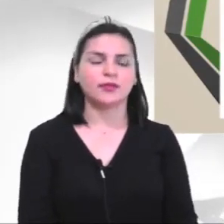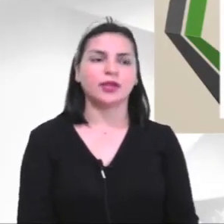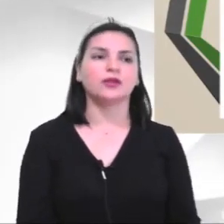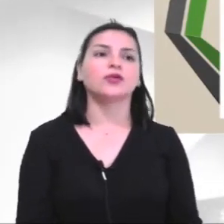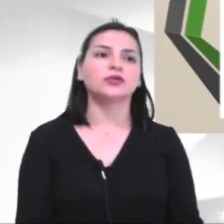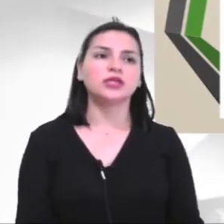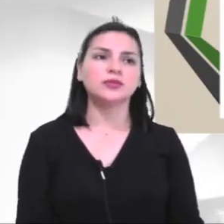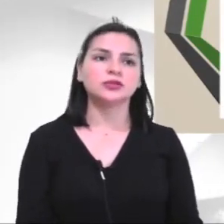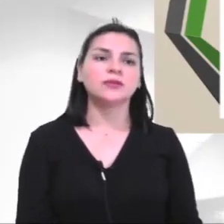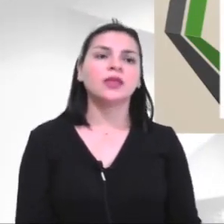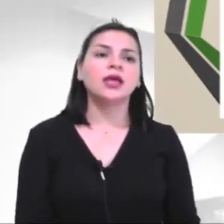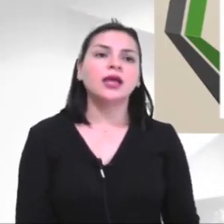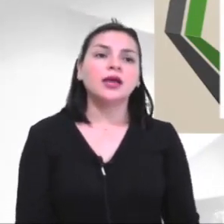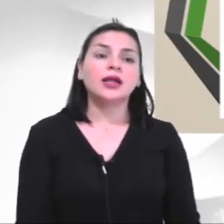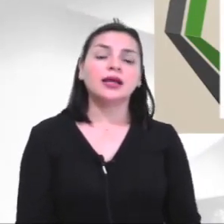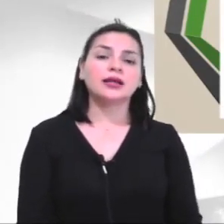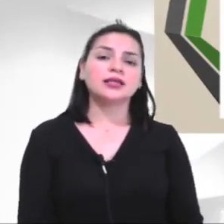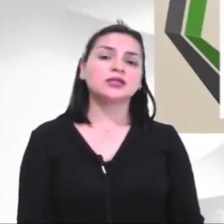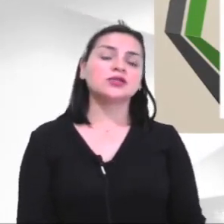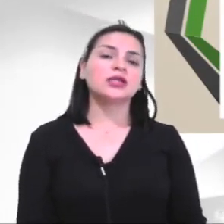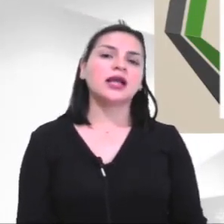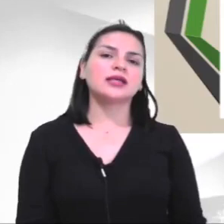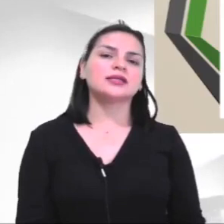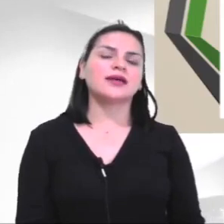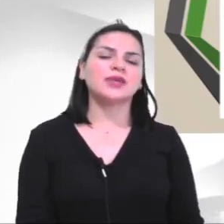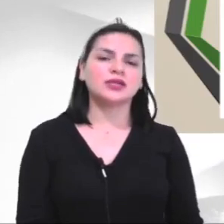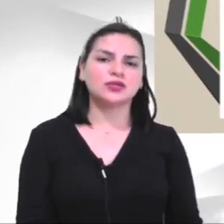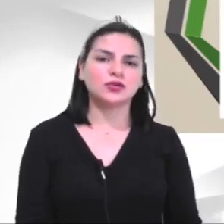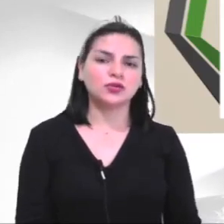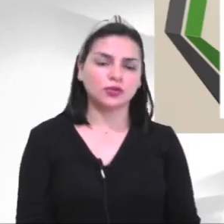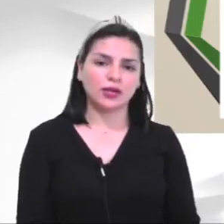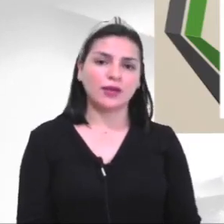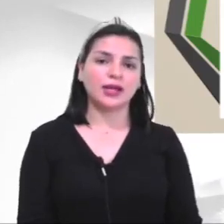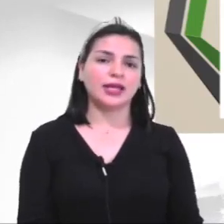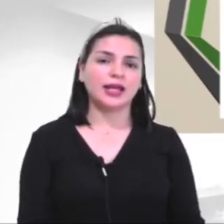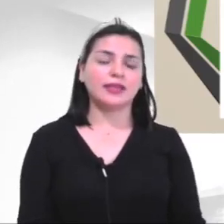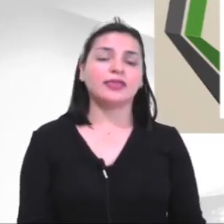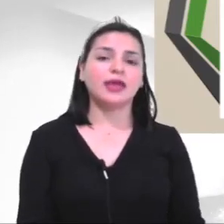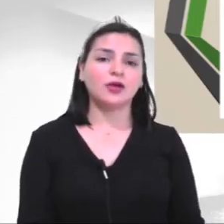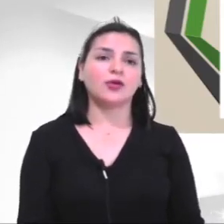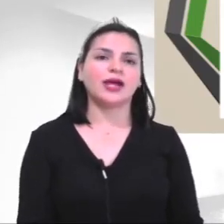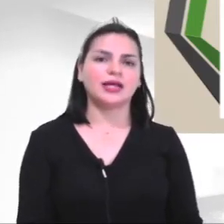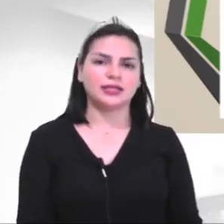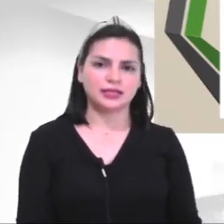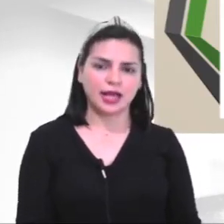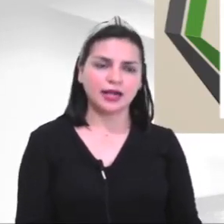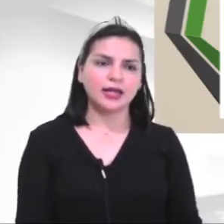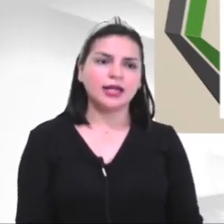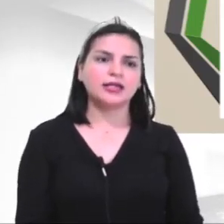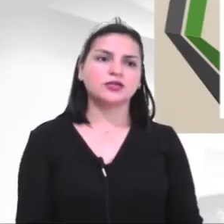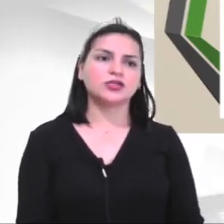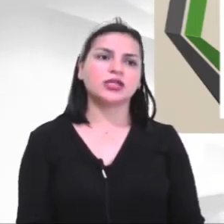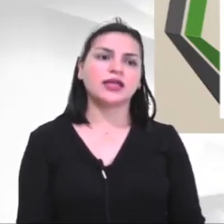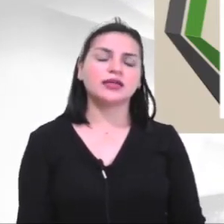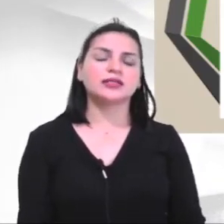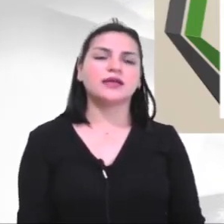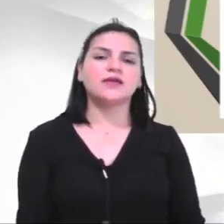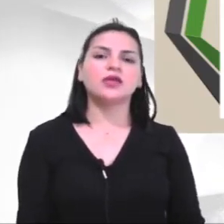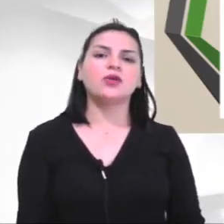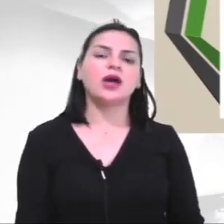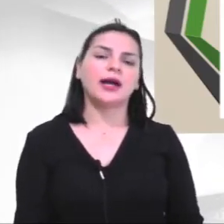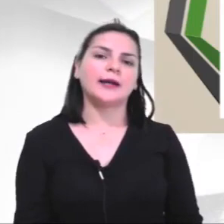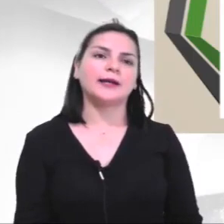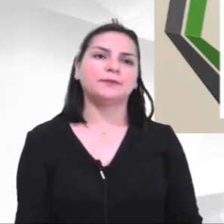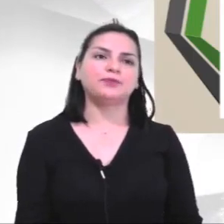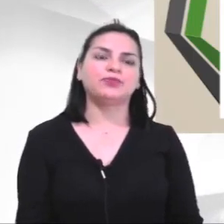anterior también lo conocimos. Las clases sociales también son una manera de organizar las sociedades